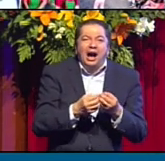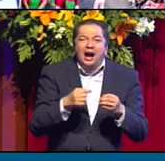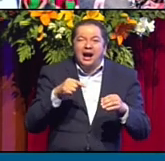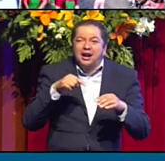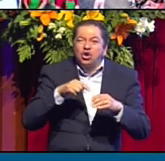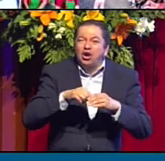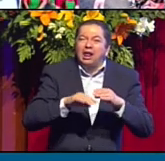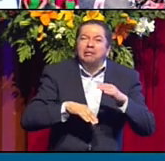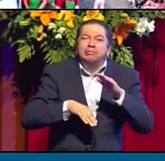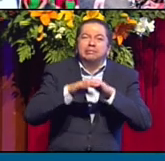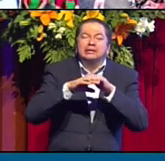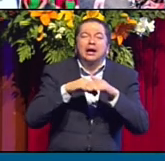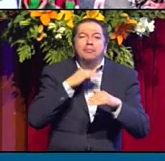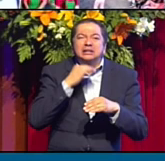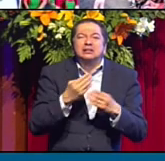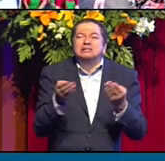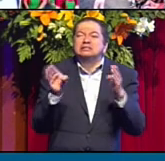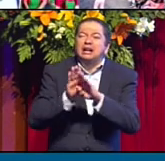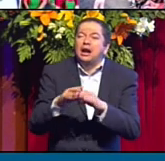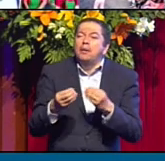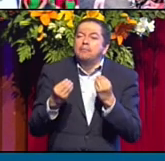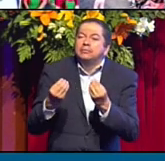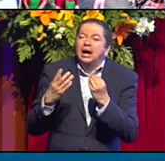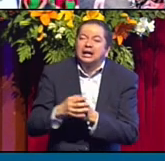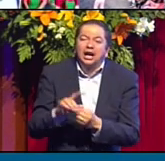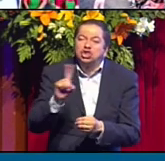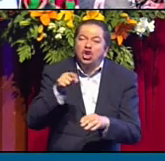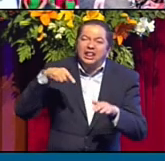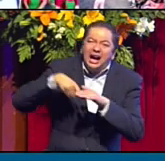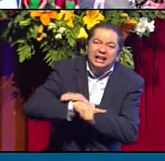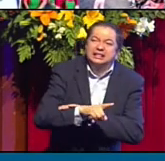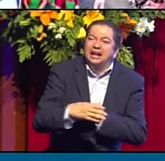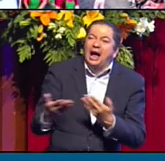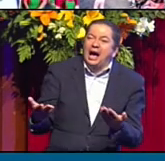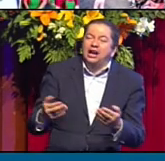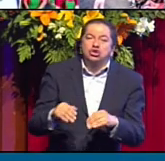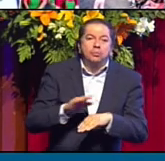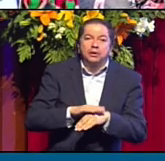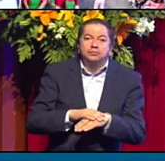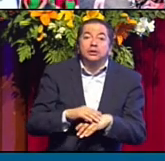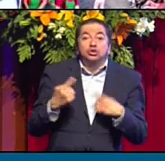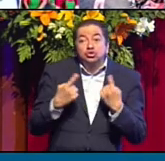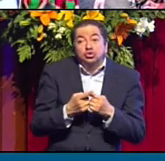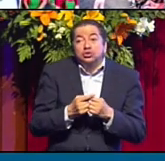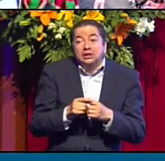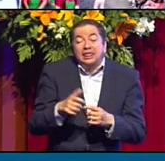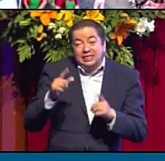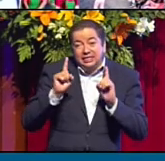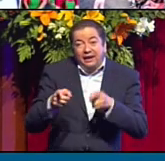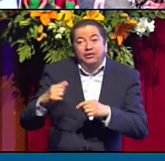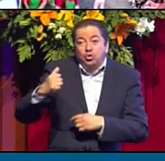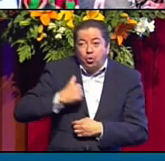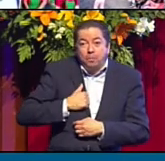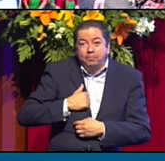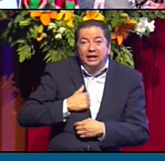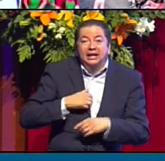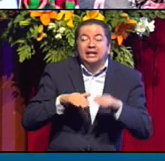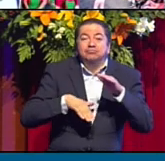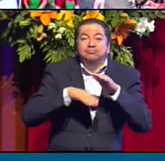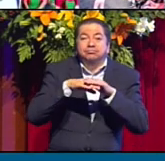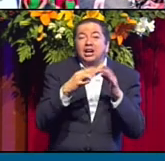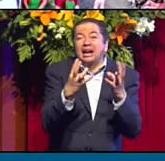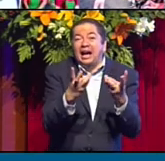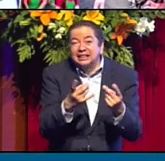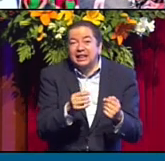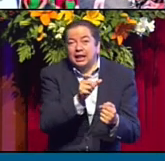oiga, ¿para qué tienen cerrado? ¿Para qué hacen espectáculos si no dejan entrar? Teníamos un aforo y teníamos que cumplir, pero lo que no